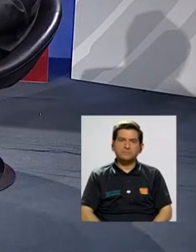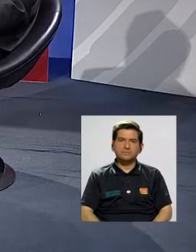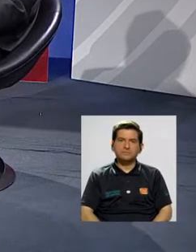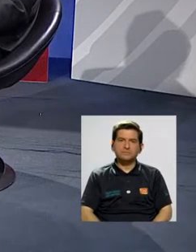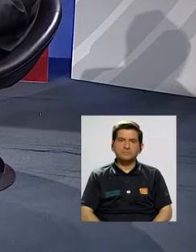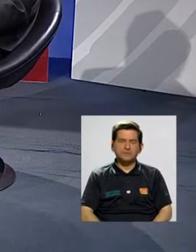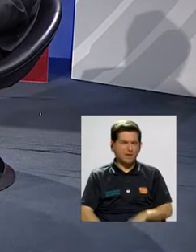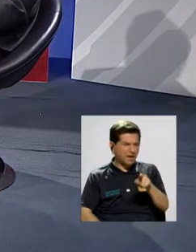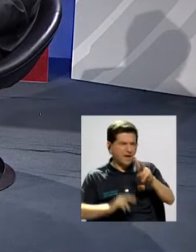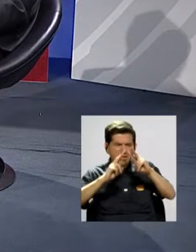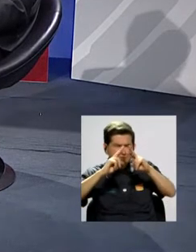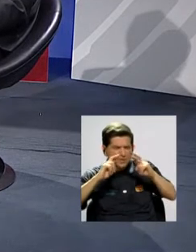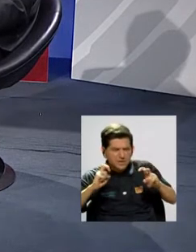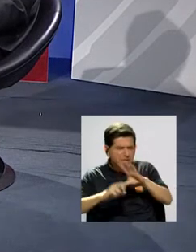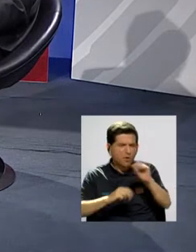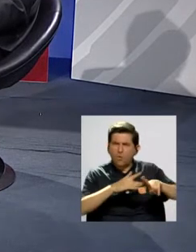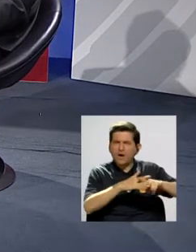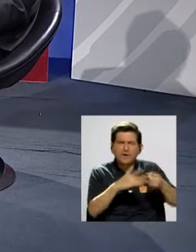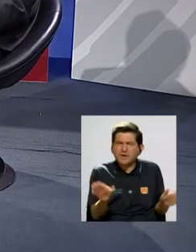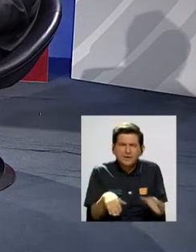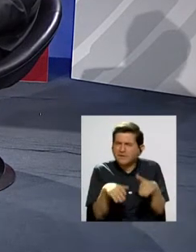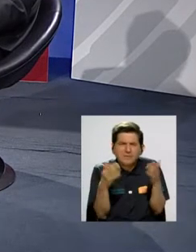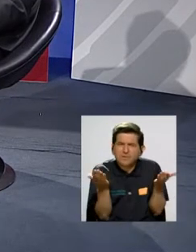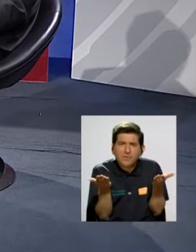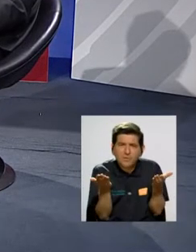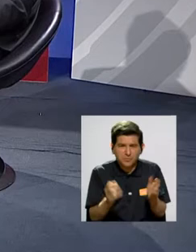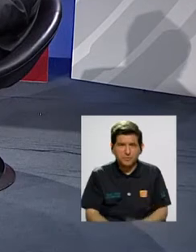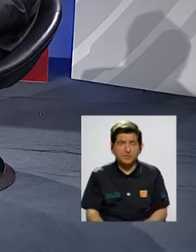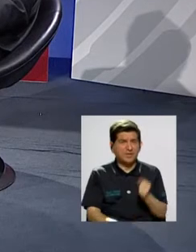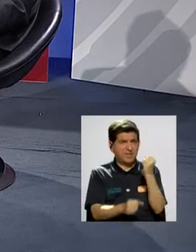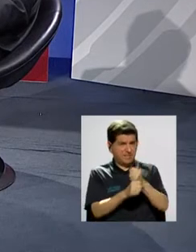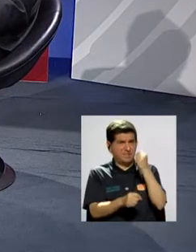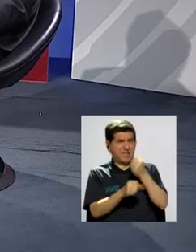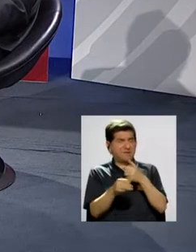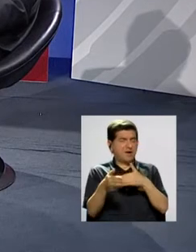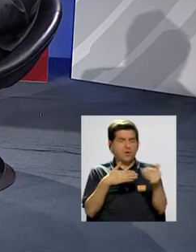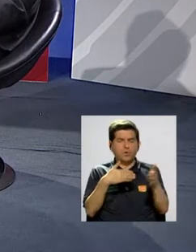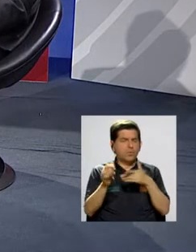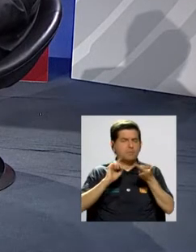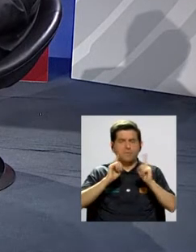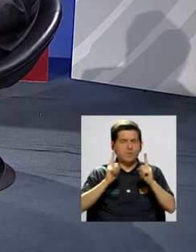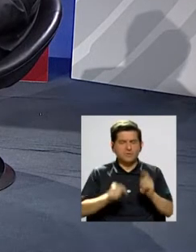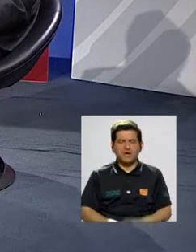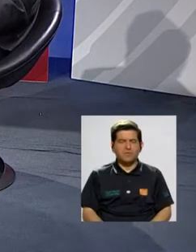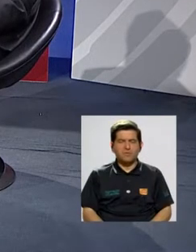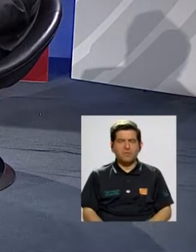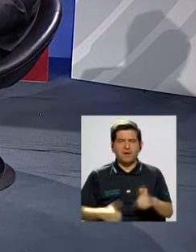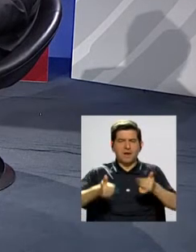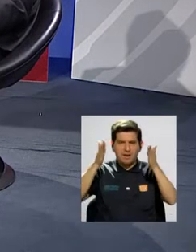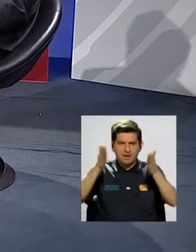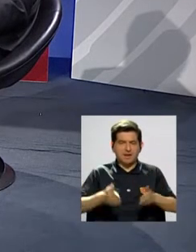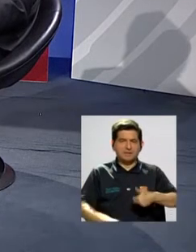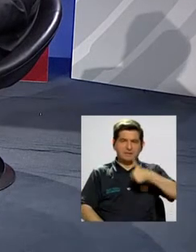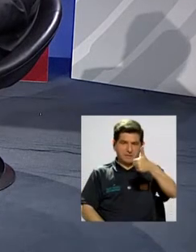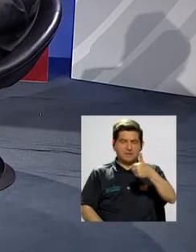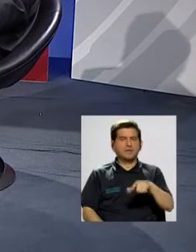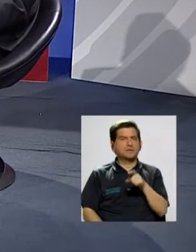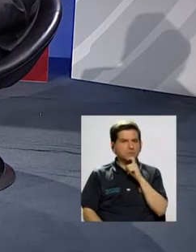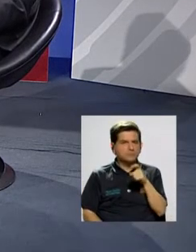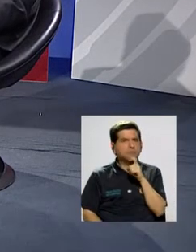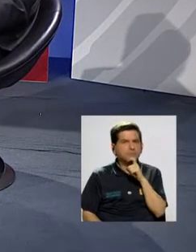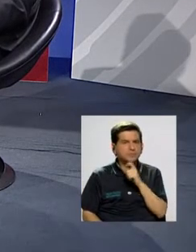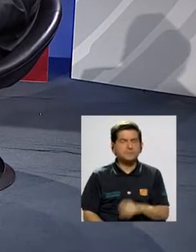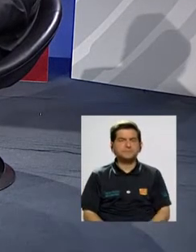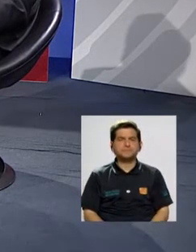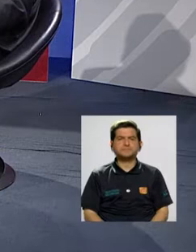poder leer eso? ¿Cómo recomponerlo? La tarea que van a tener cualquiera de los dos Alvarados va a ser muy, muy compleja.